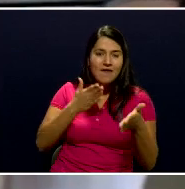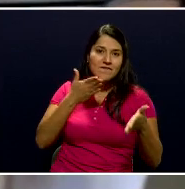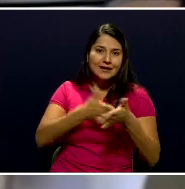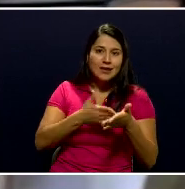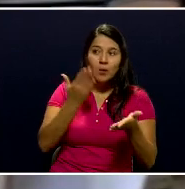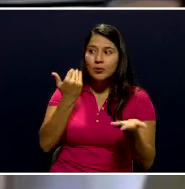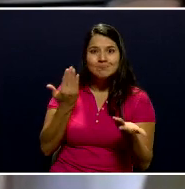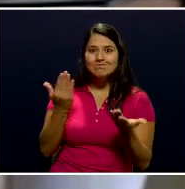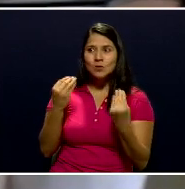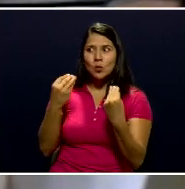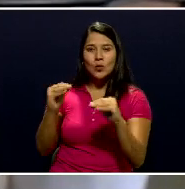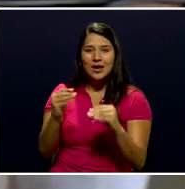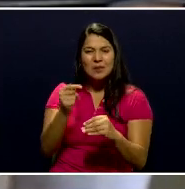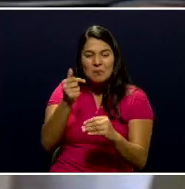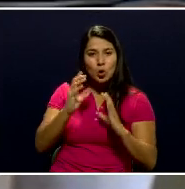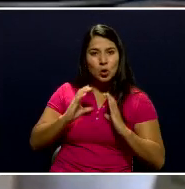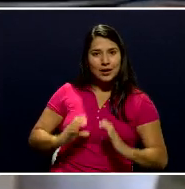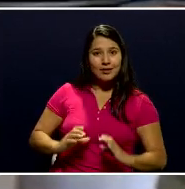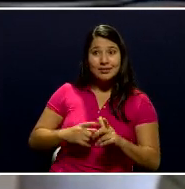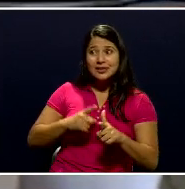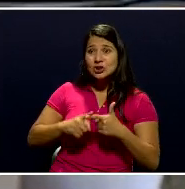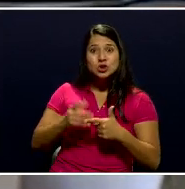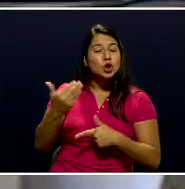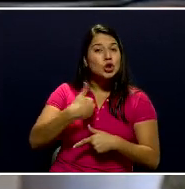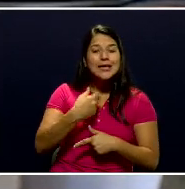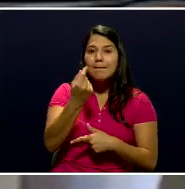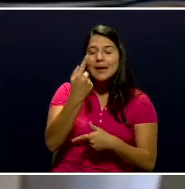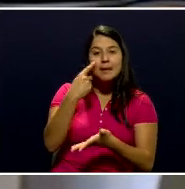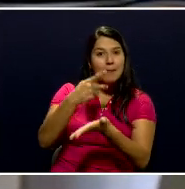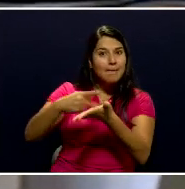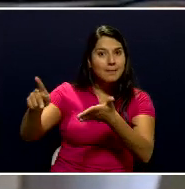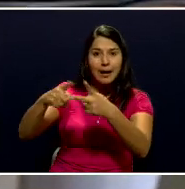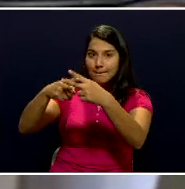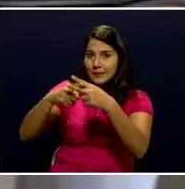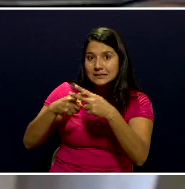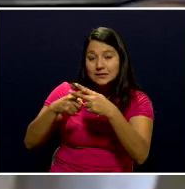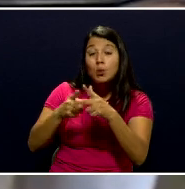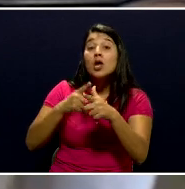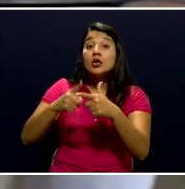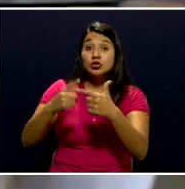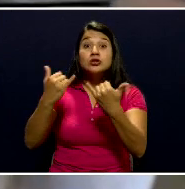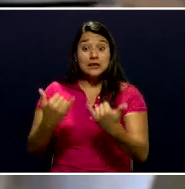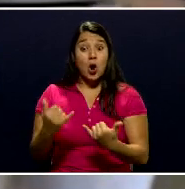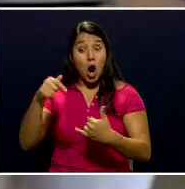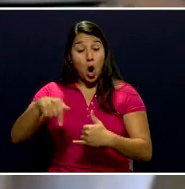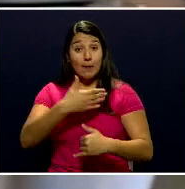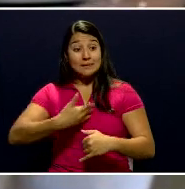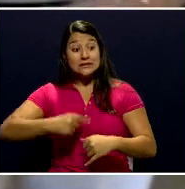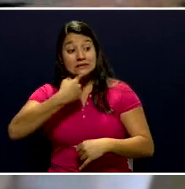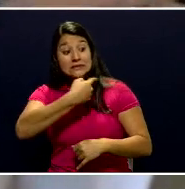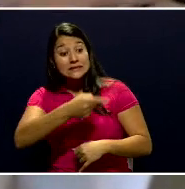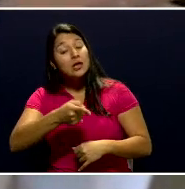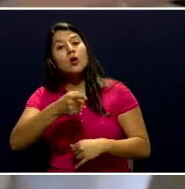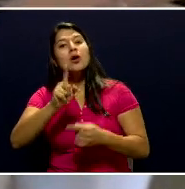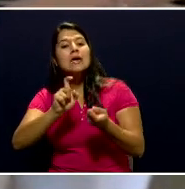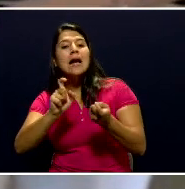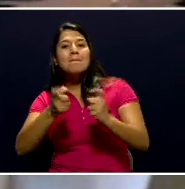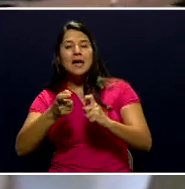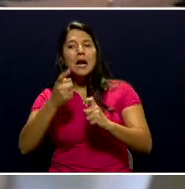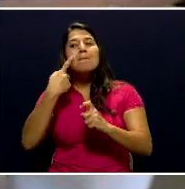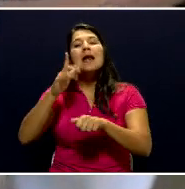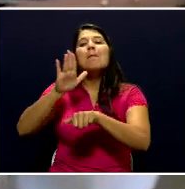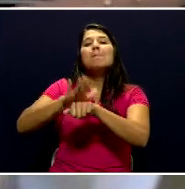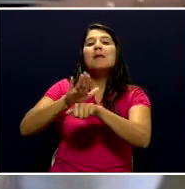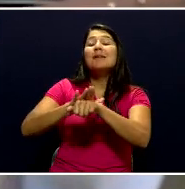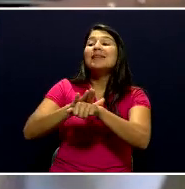la Junta Directiva del Banco Central de Costa Rica redujera en 100 puntos base la tasa de política monetaria con el fin de presionar a la